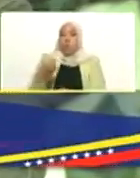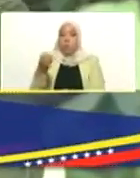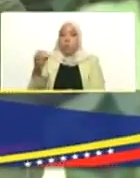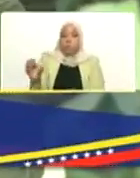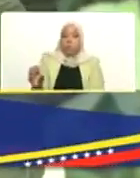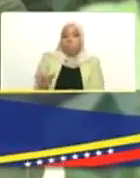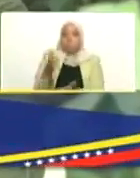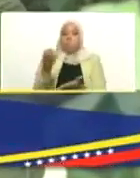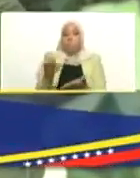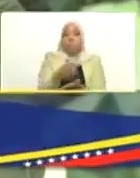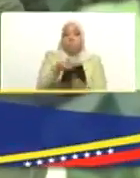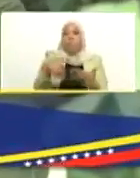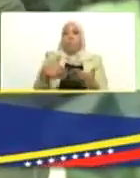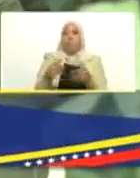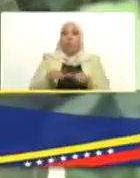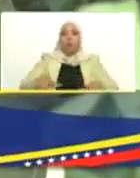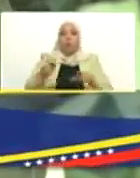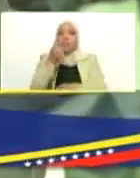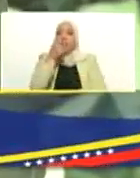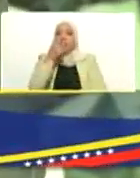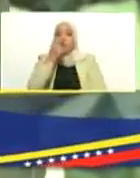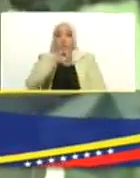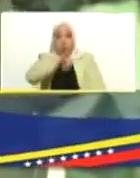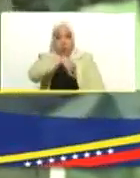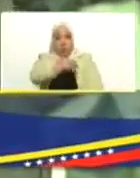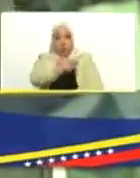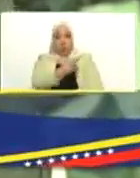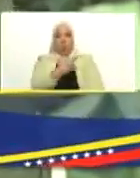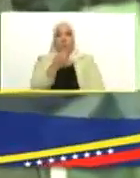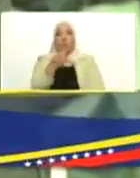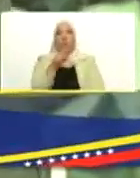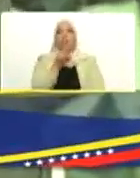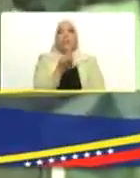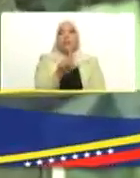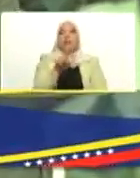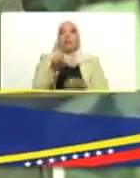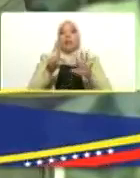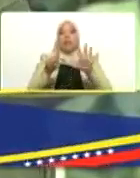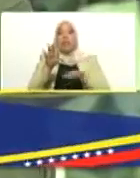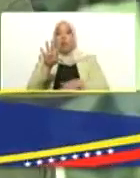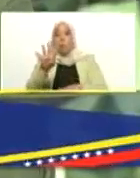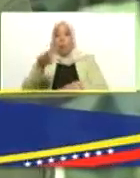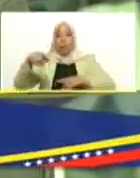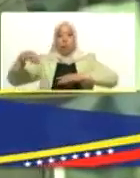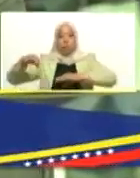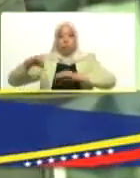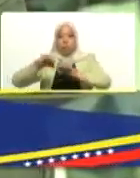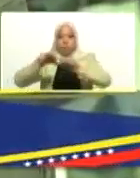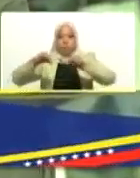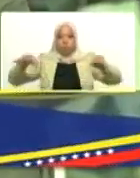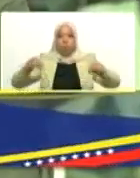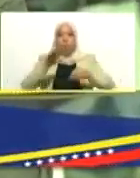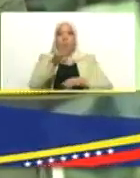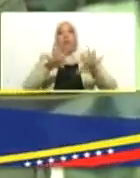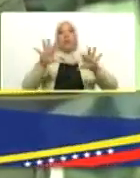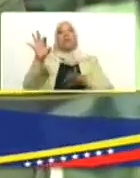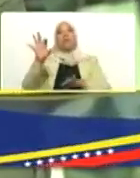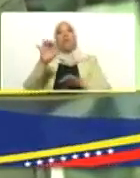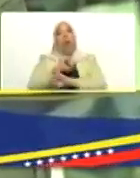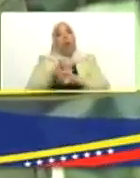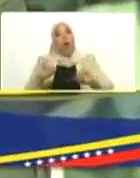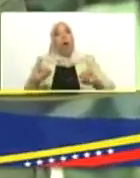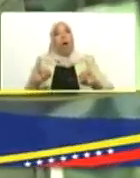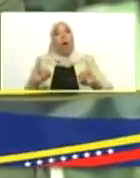los jardines y áreas verdes de la universidad. Son 164 hectáreas, de las cuales 95